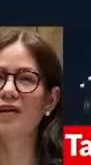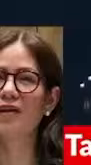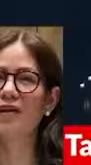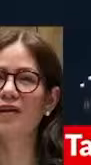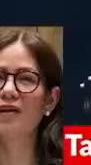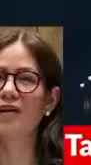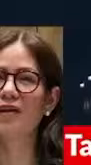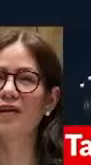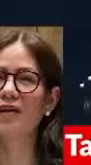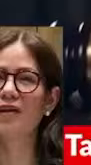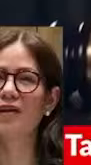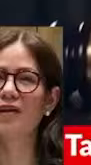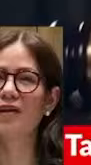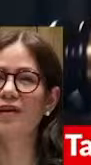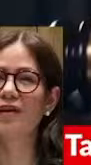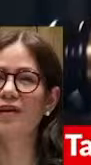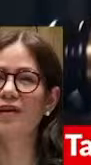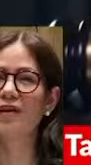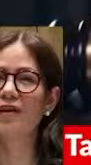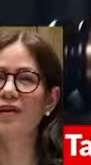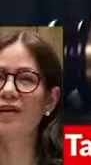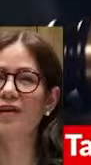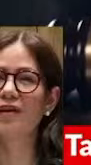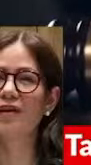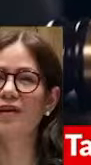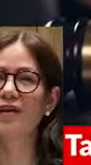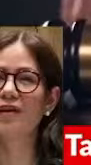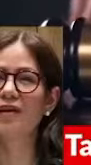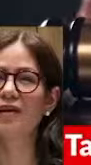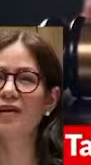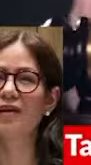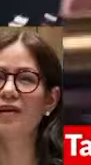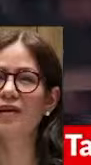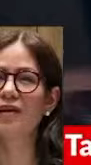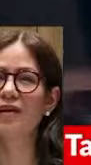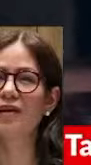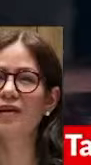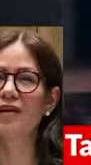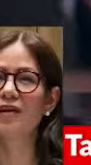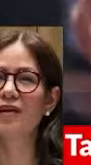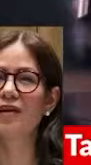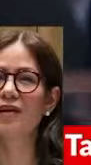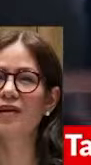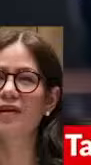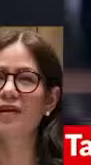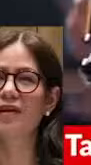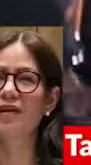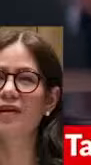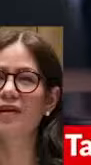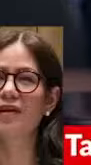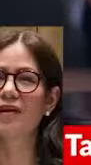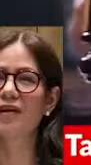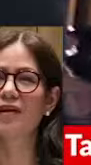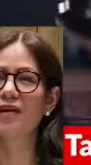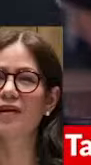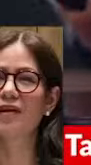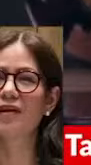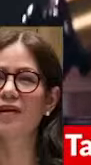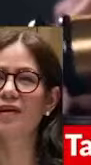las personas juzgadoras la posibilidad de sustentar sus resoluciones y que no sean